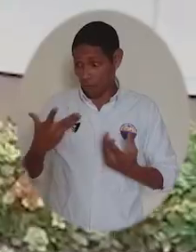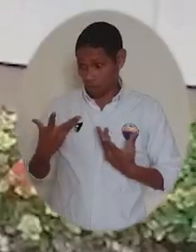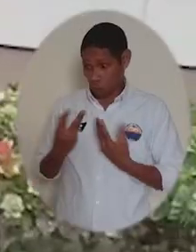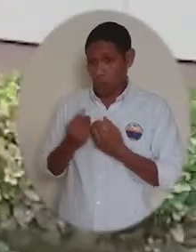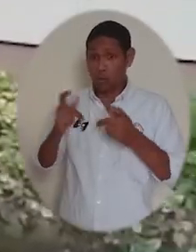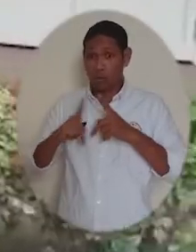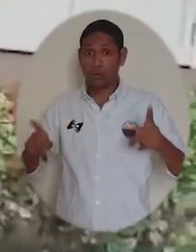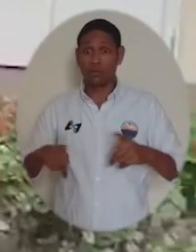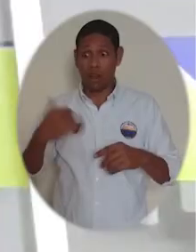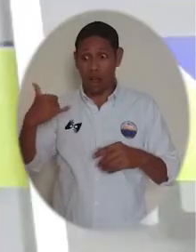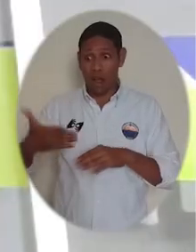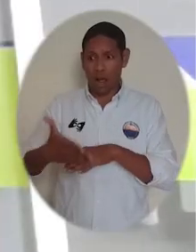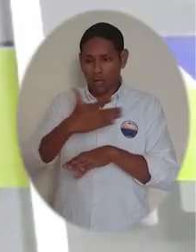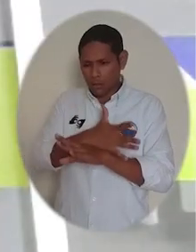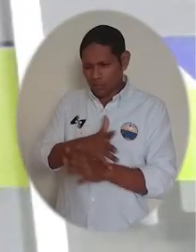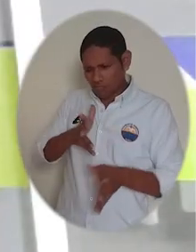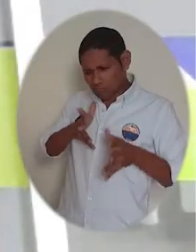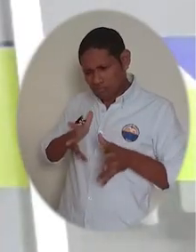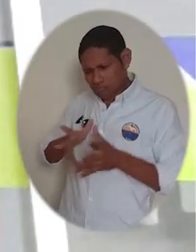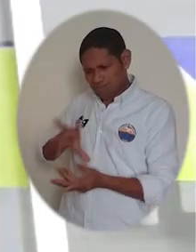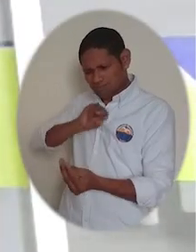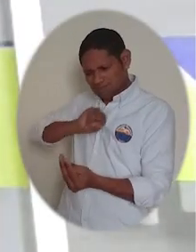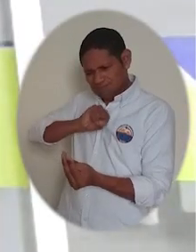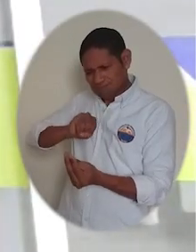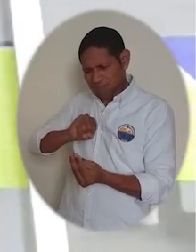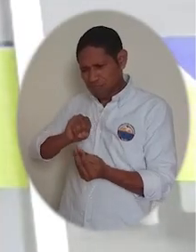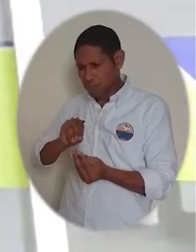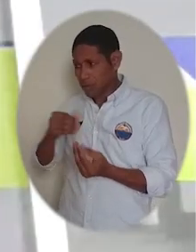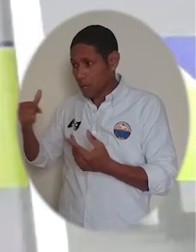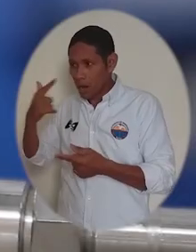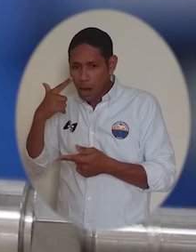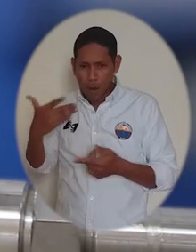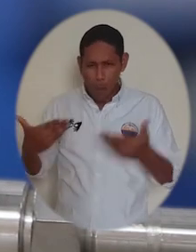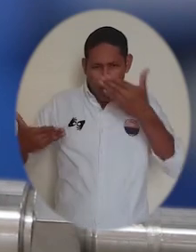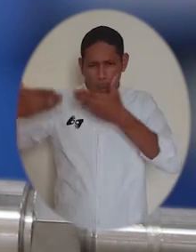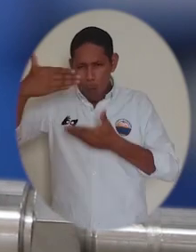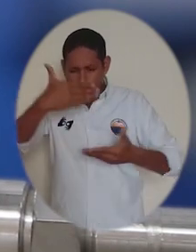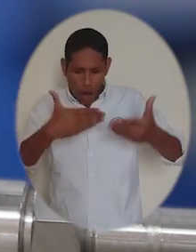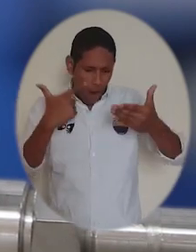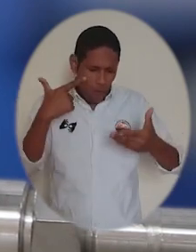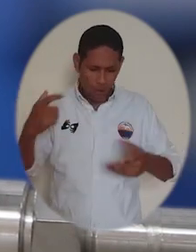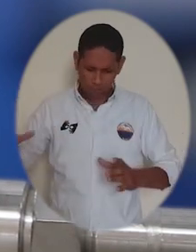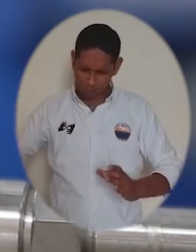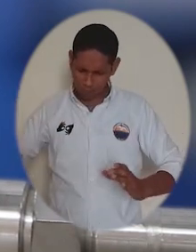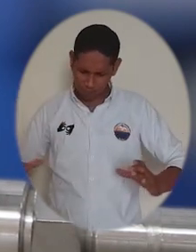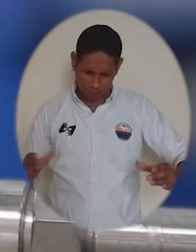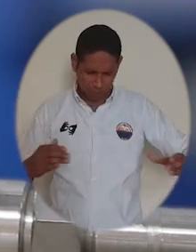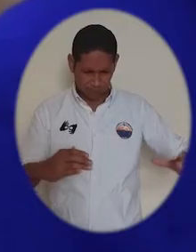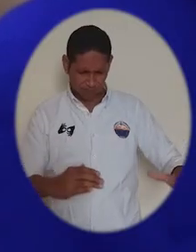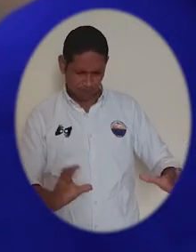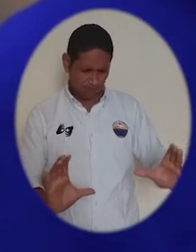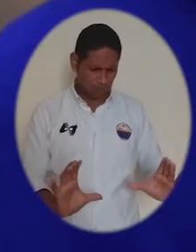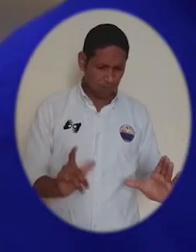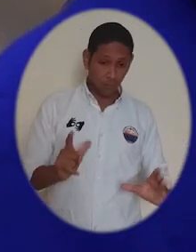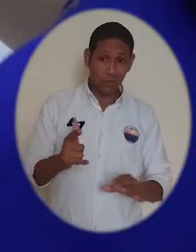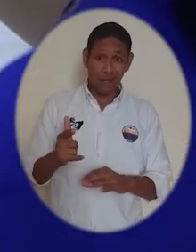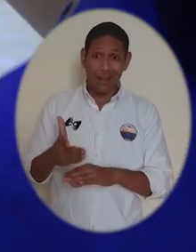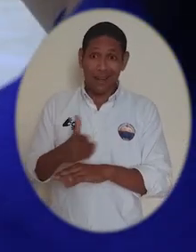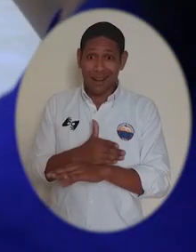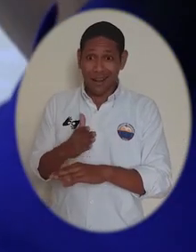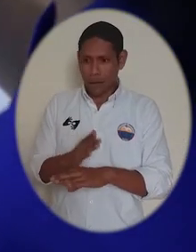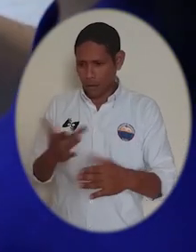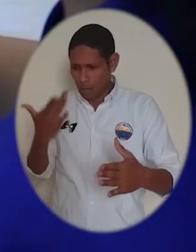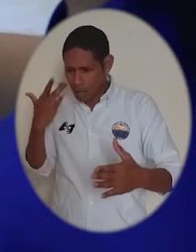cual reciben las muestras, hacen una previa verificación de ellas, de aquellas muestras que vinieron en la condición apropiada, pues